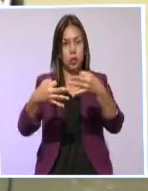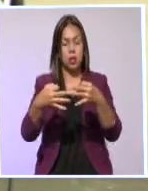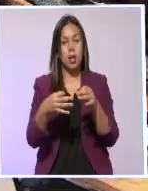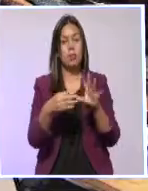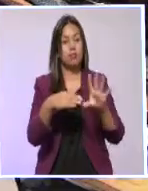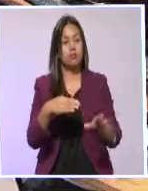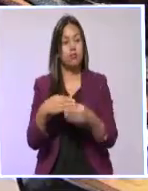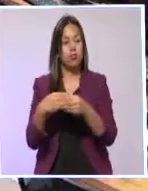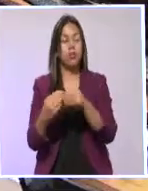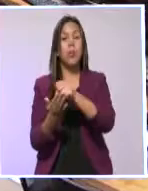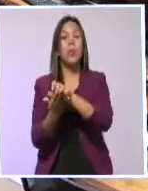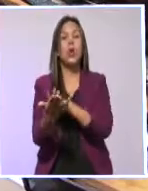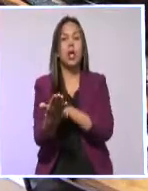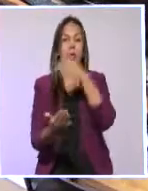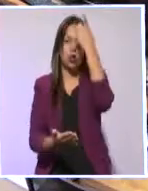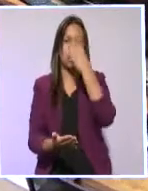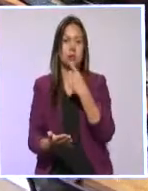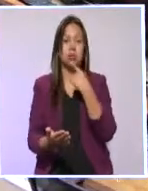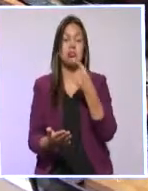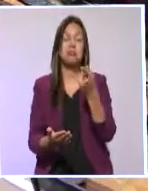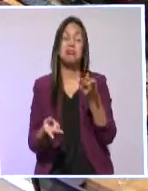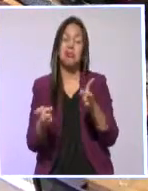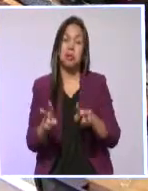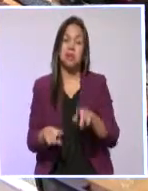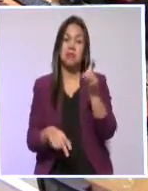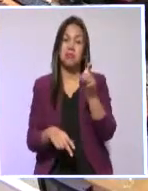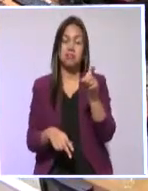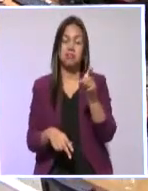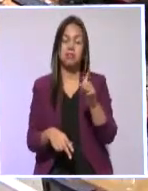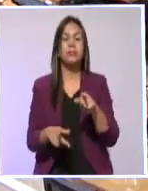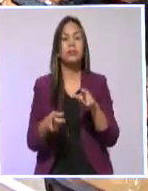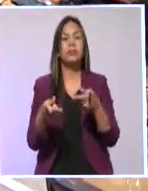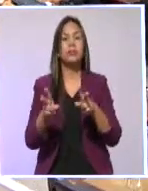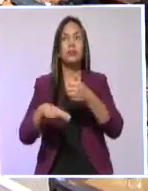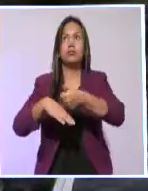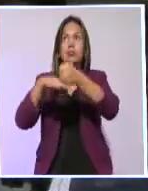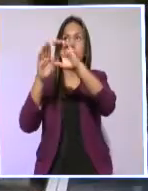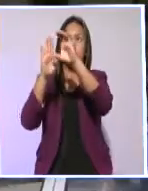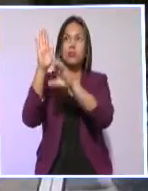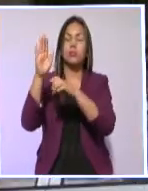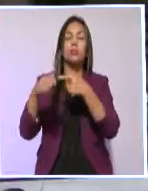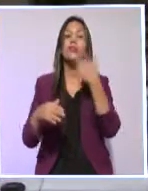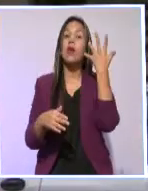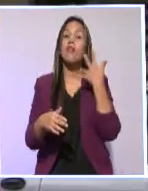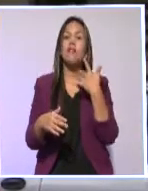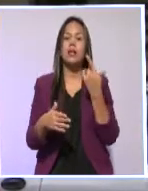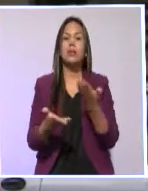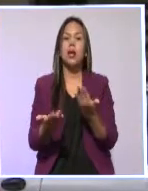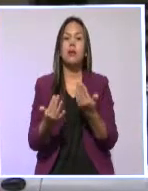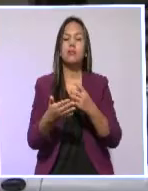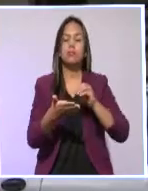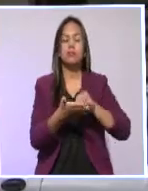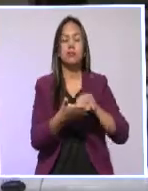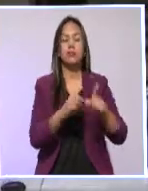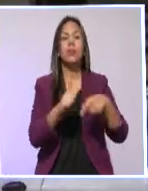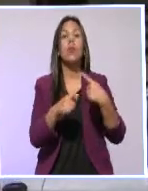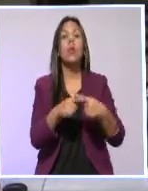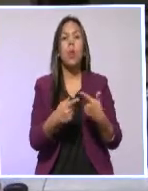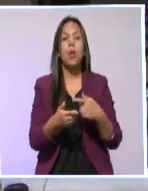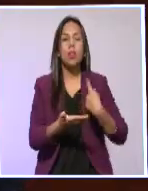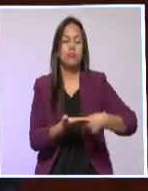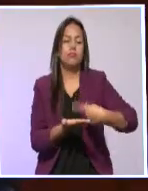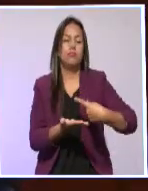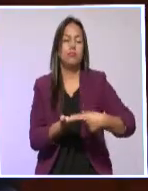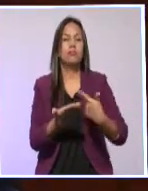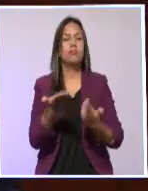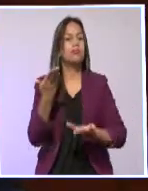de resolución. Si la Asamblea Nacional autoriza el pedido de la Corte, de inmediato se deberá fijar hora y fecha para la audiencia de vinculación por